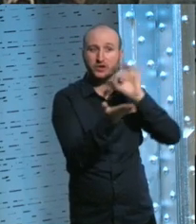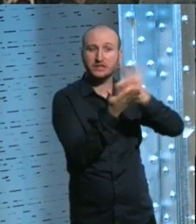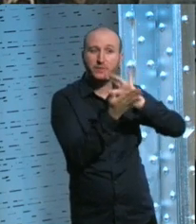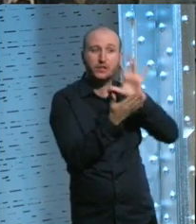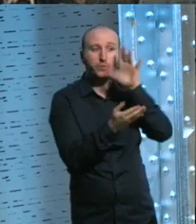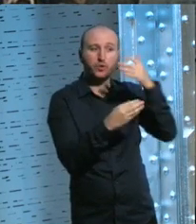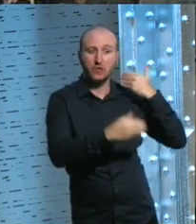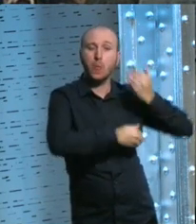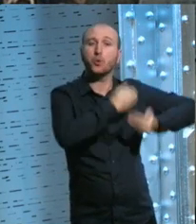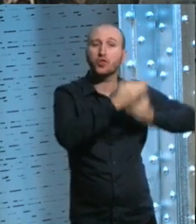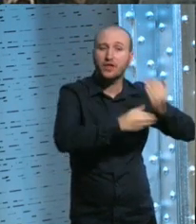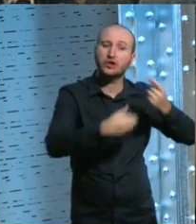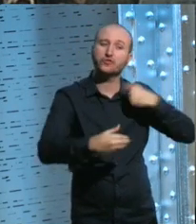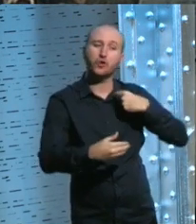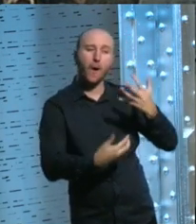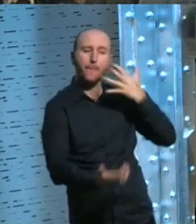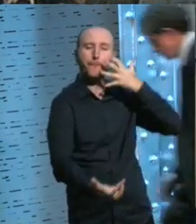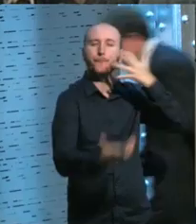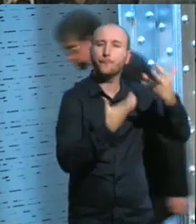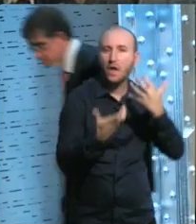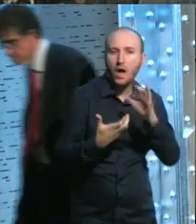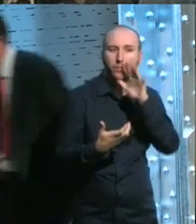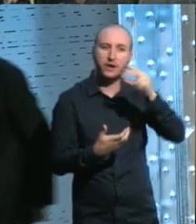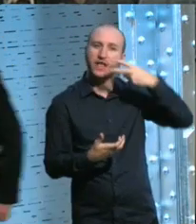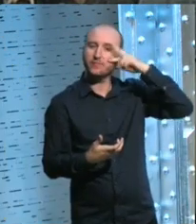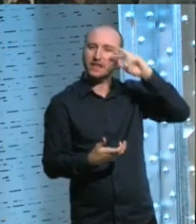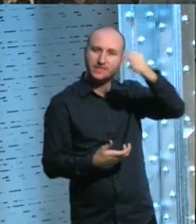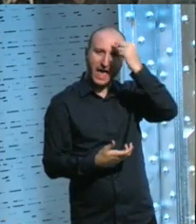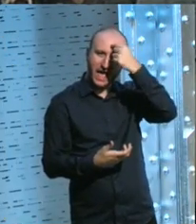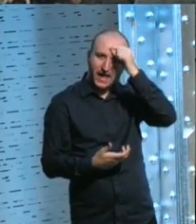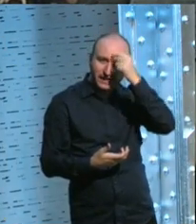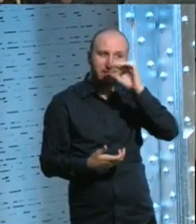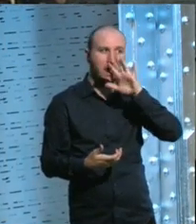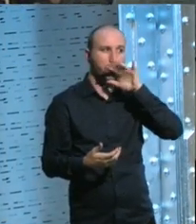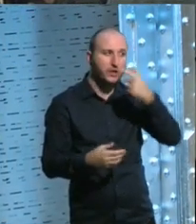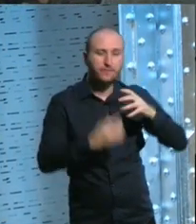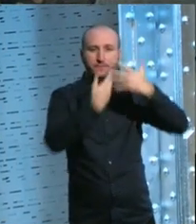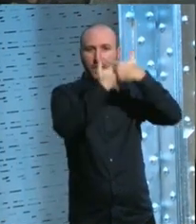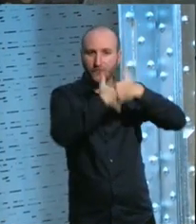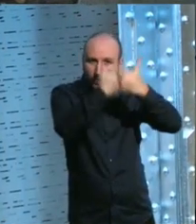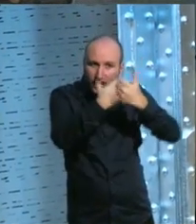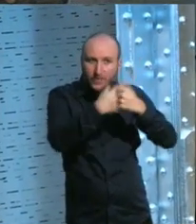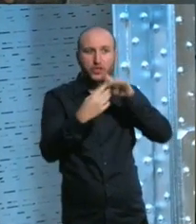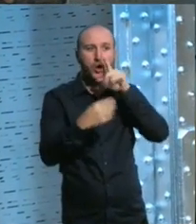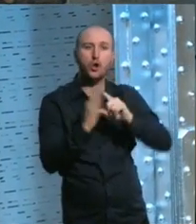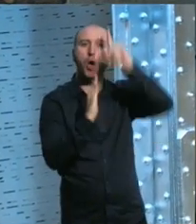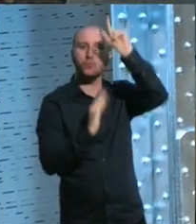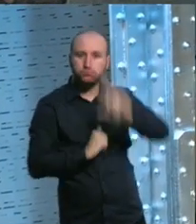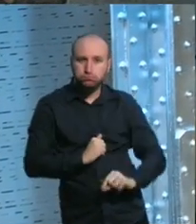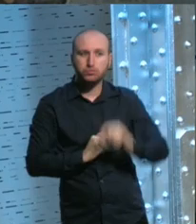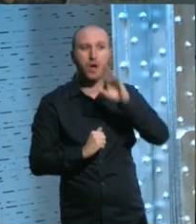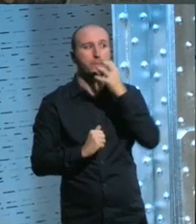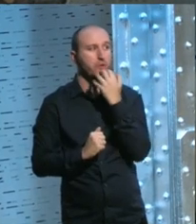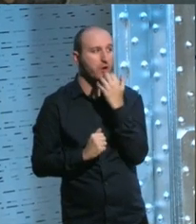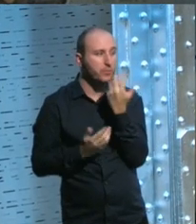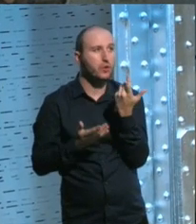procesos, a mí me ha llamado mucho la atención la experiencia de la India, abaratando la fabricación de componentes, en el concreto el